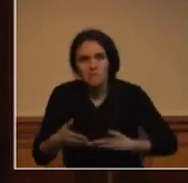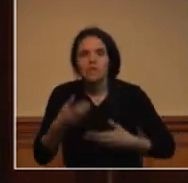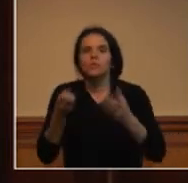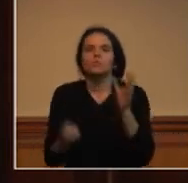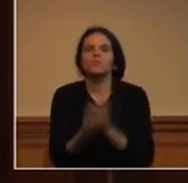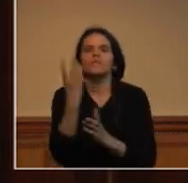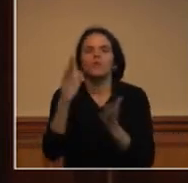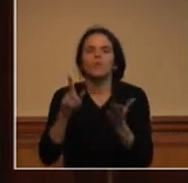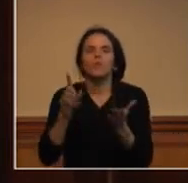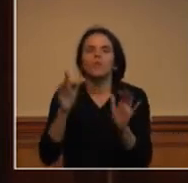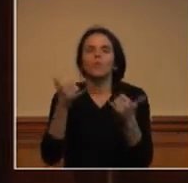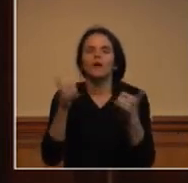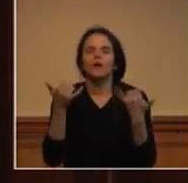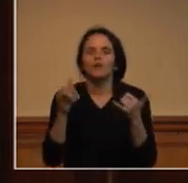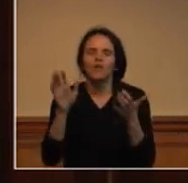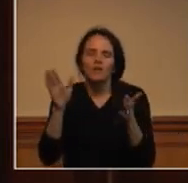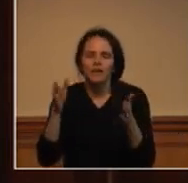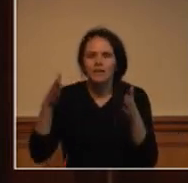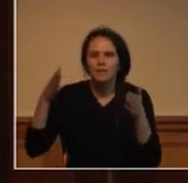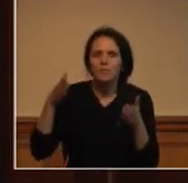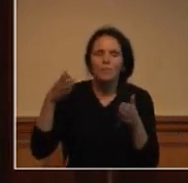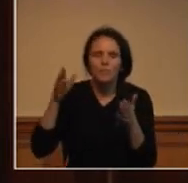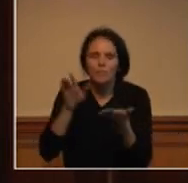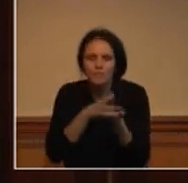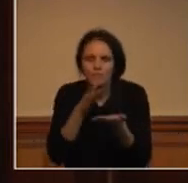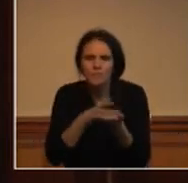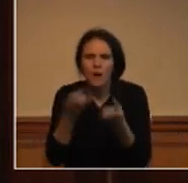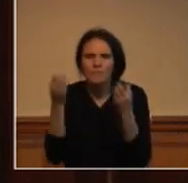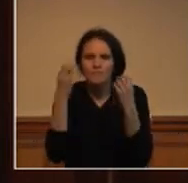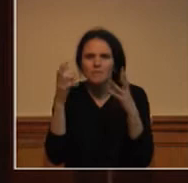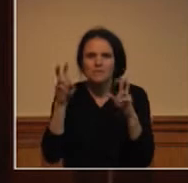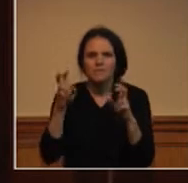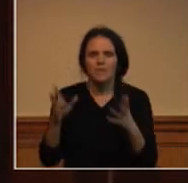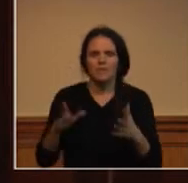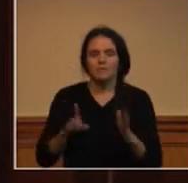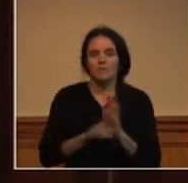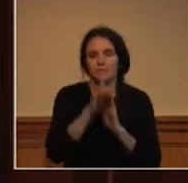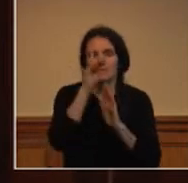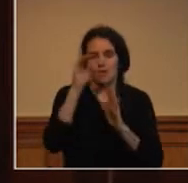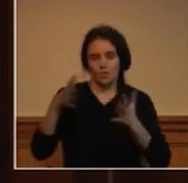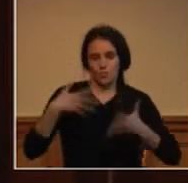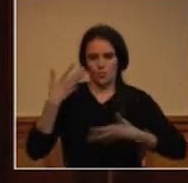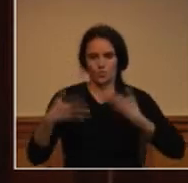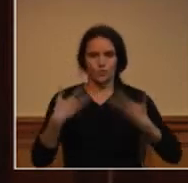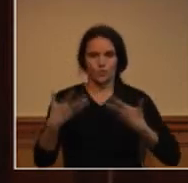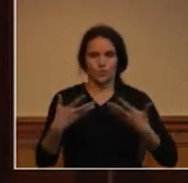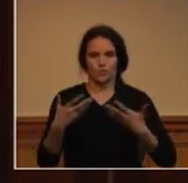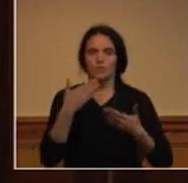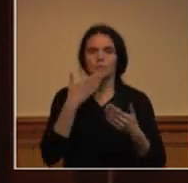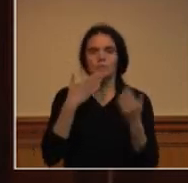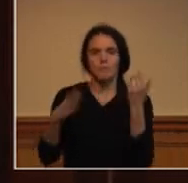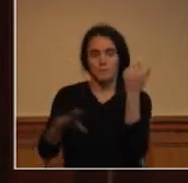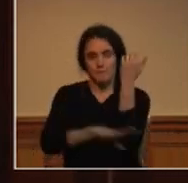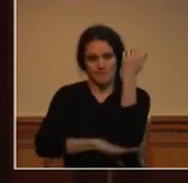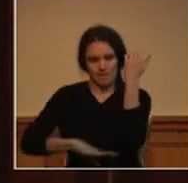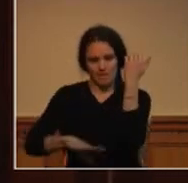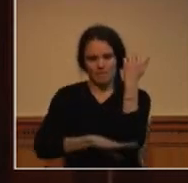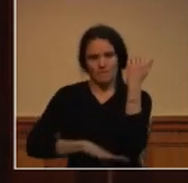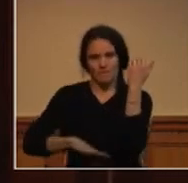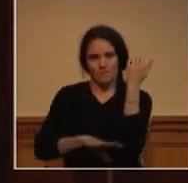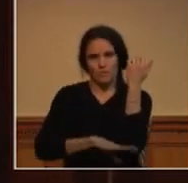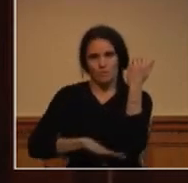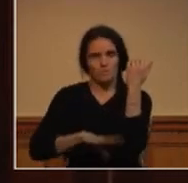juegos de exploración de desarrollo motor, vamos a desarrollar lo que en ese momento era una plataforma sin